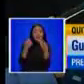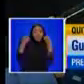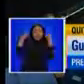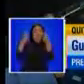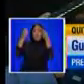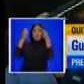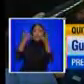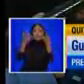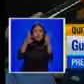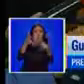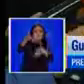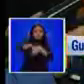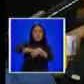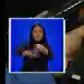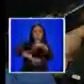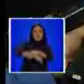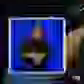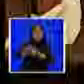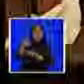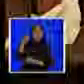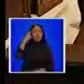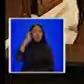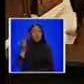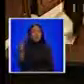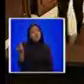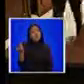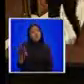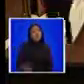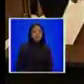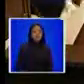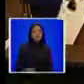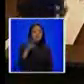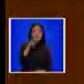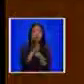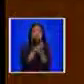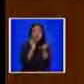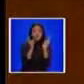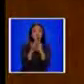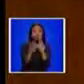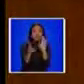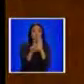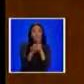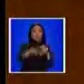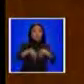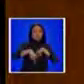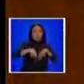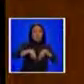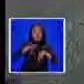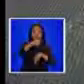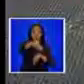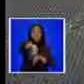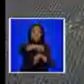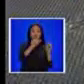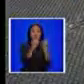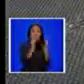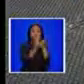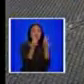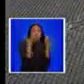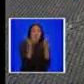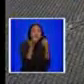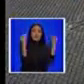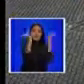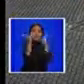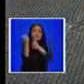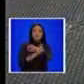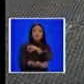un preso, ya es para ponernos a pensar. En la reforma a la ley de tránsito que tramita la Asamblea se plantea un incremento en sanciones a